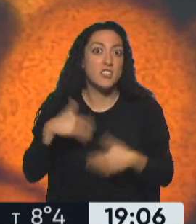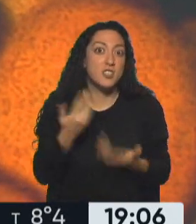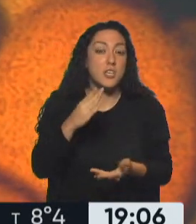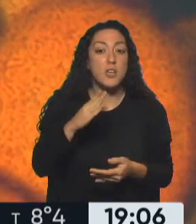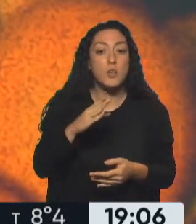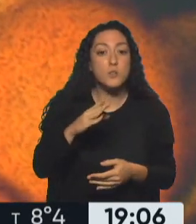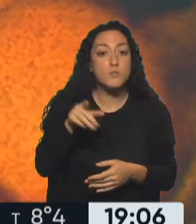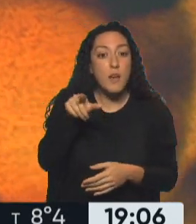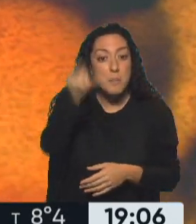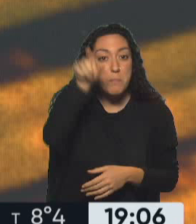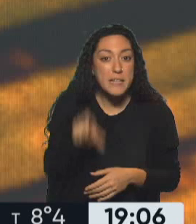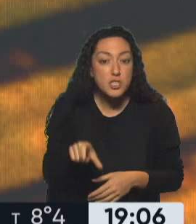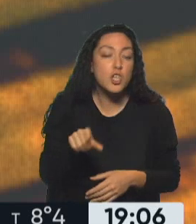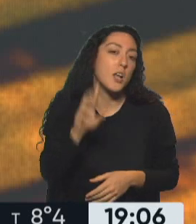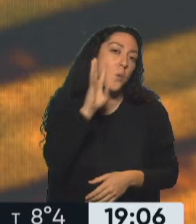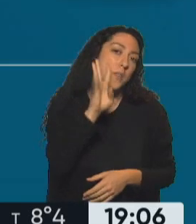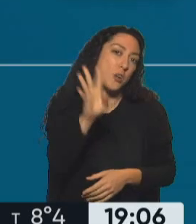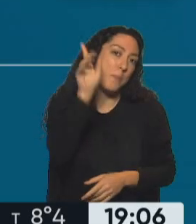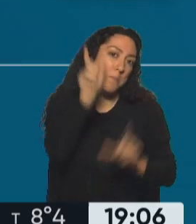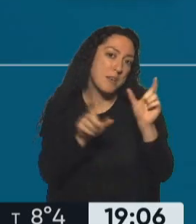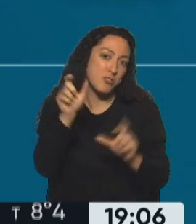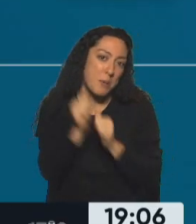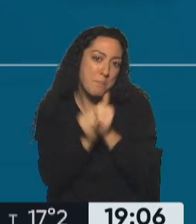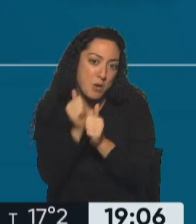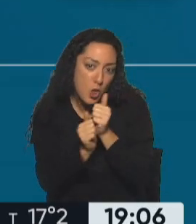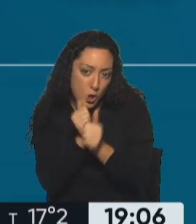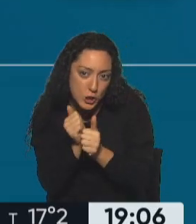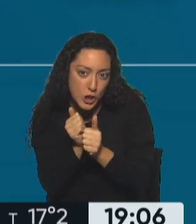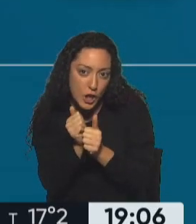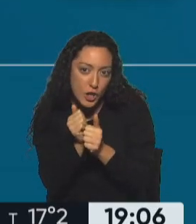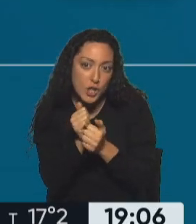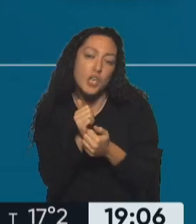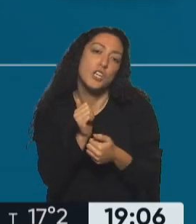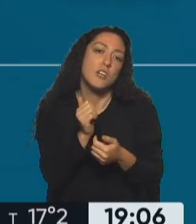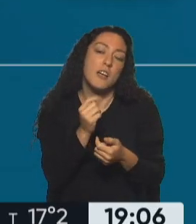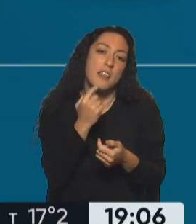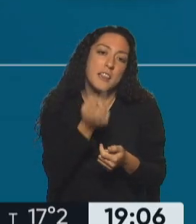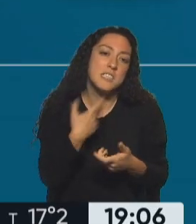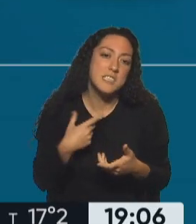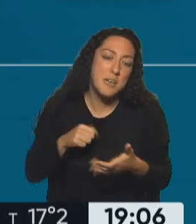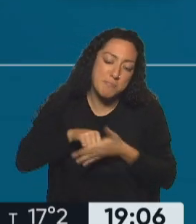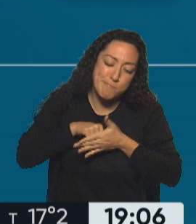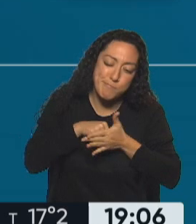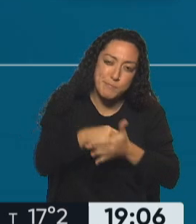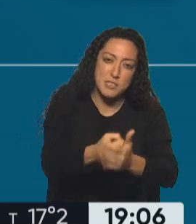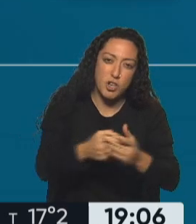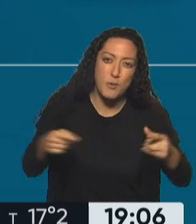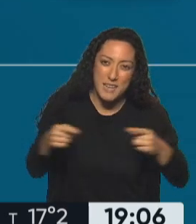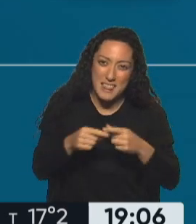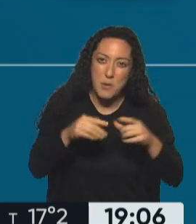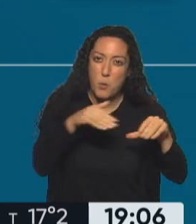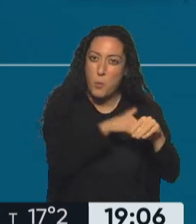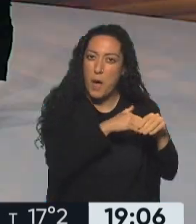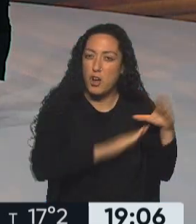que fueron estos 4.000 productores justamente los que metieron presión para que finalmente el Banco Central